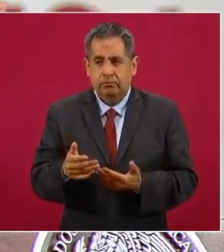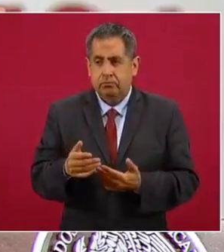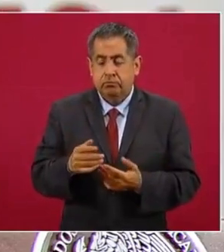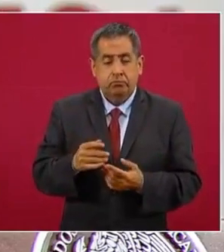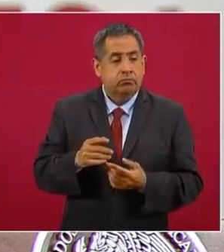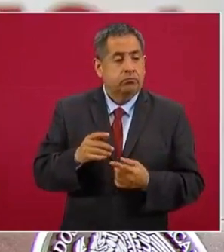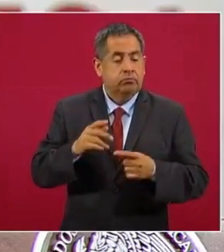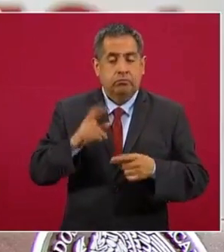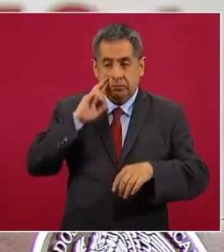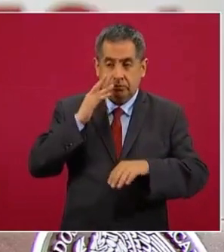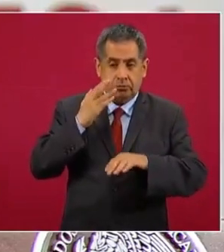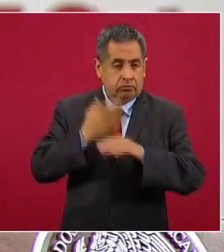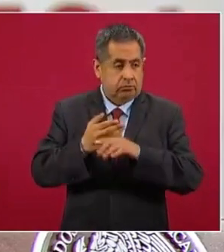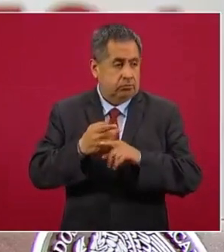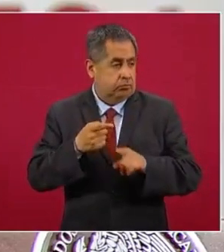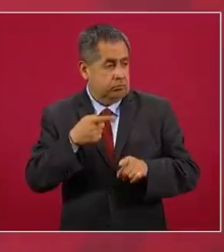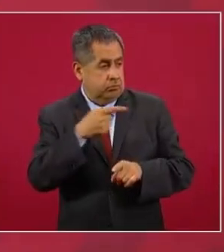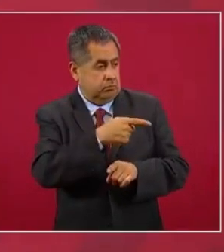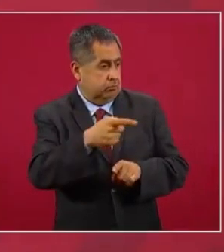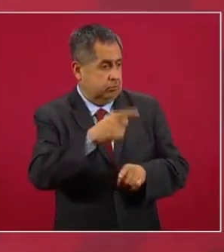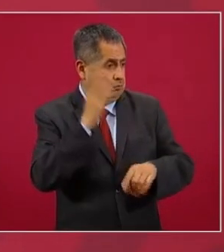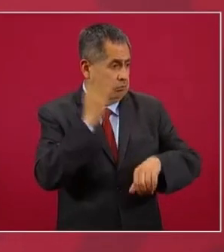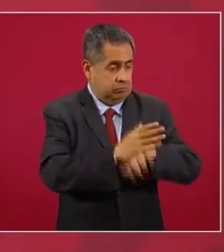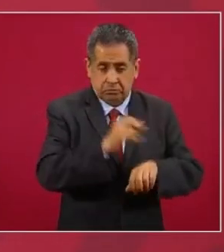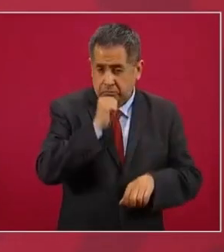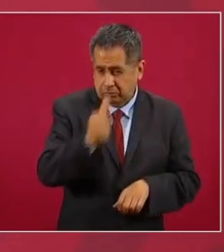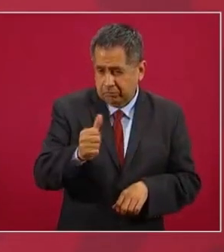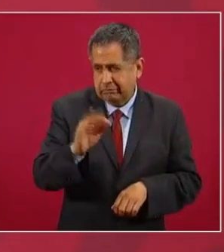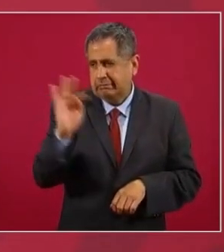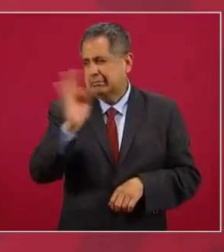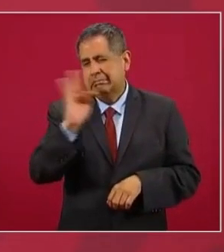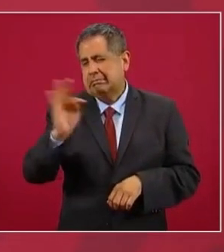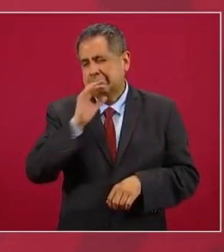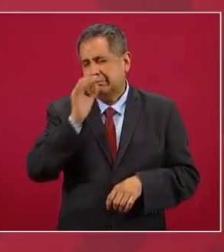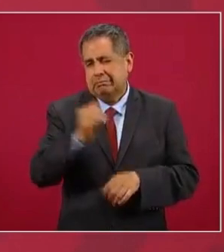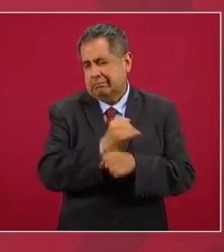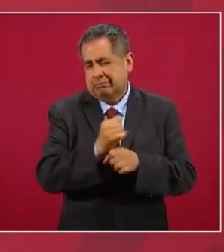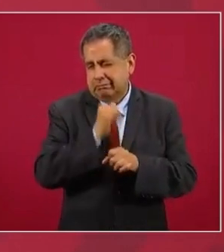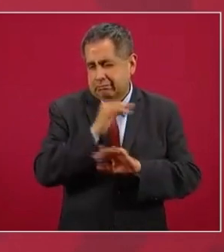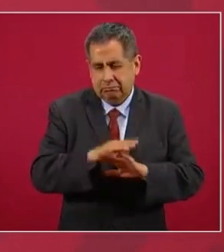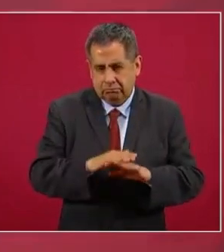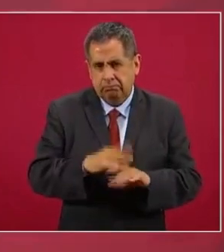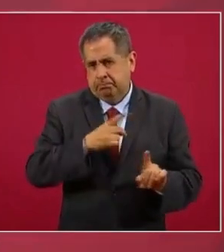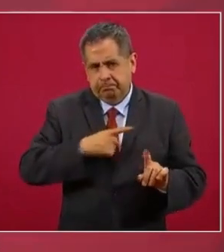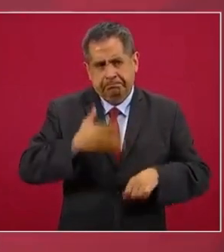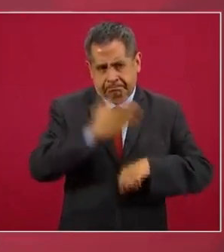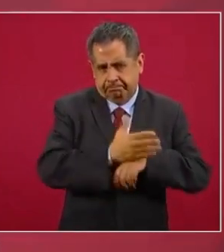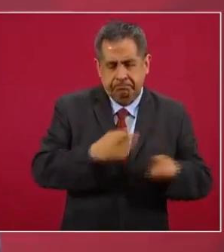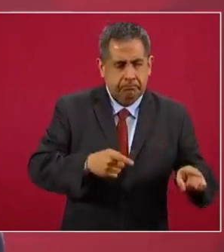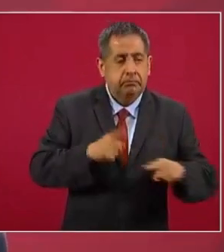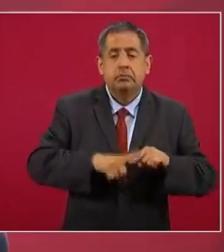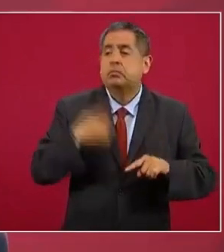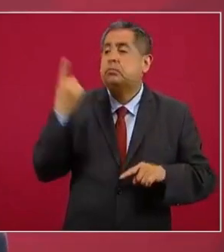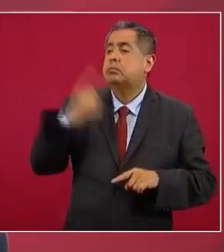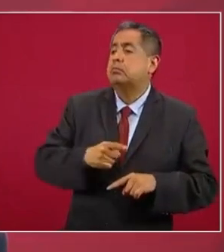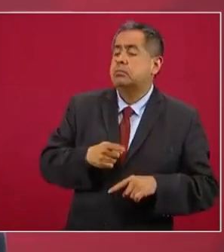deslindaran responsabilidades y se castigara a quienes dieron la orden y a